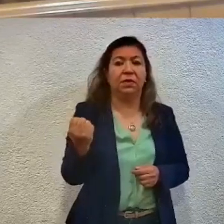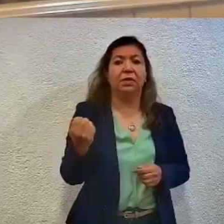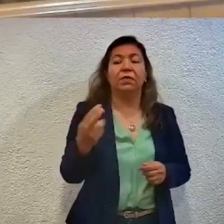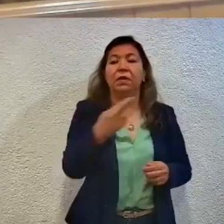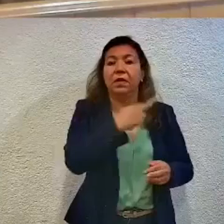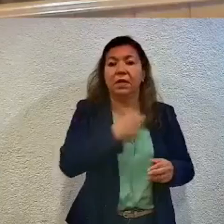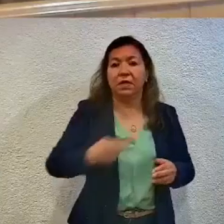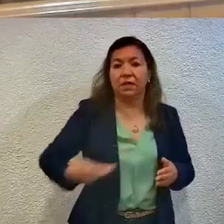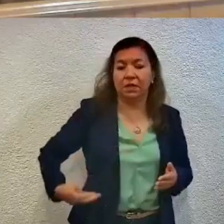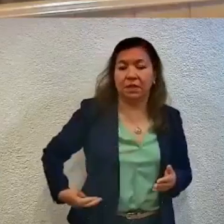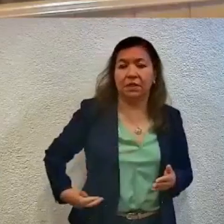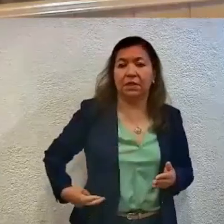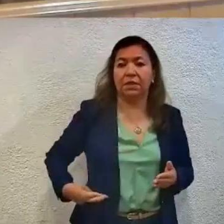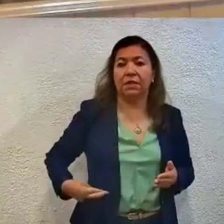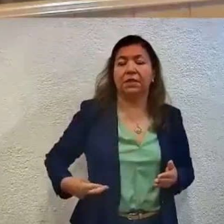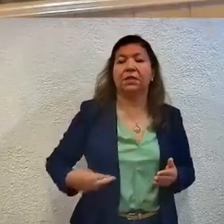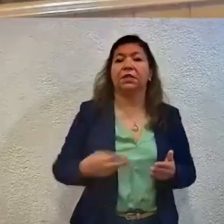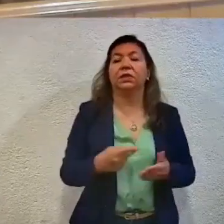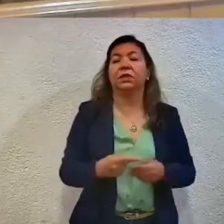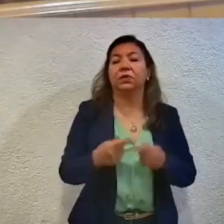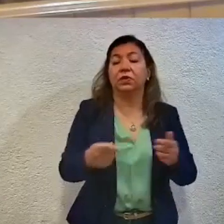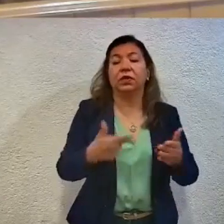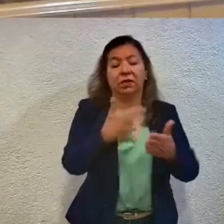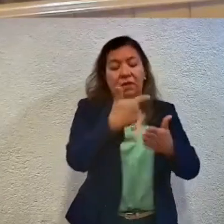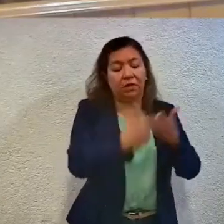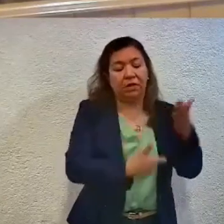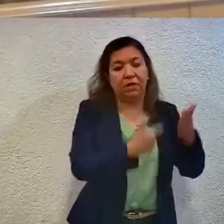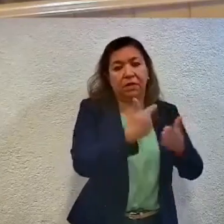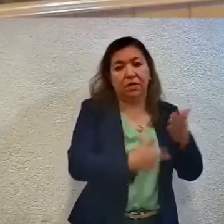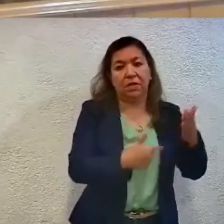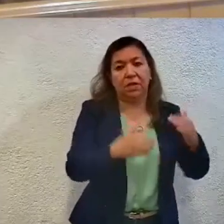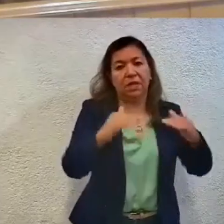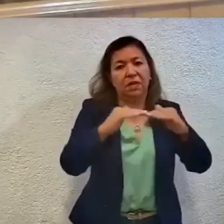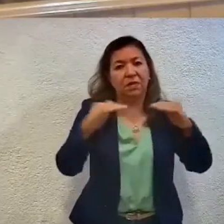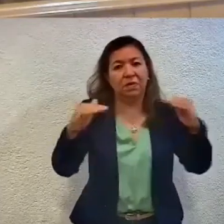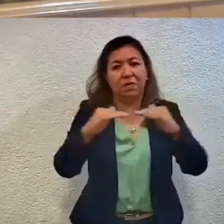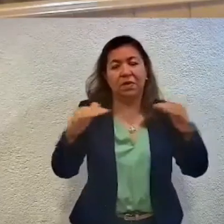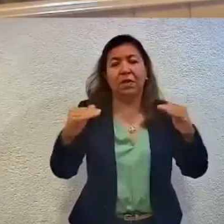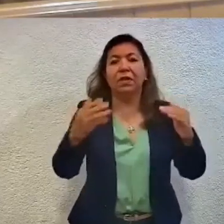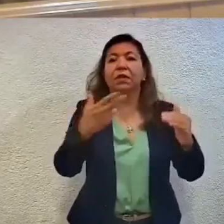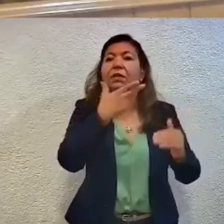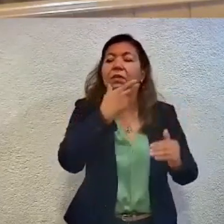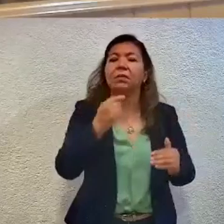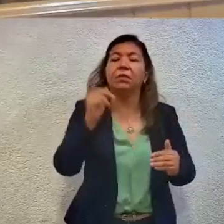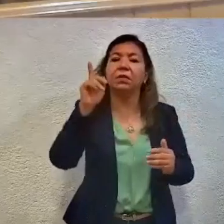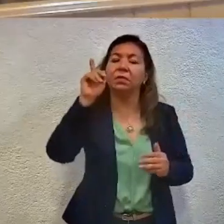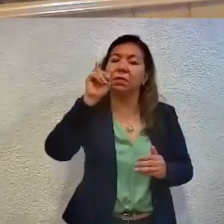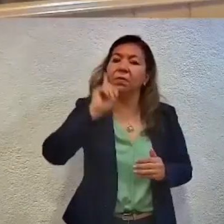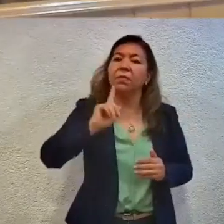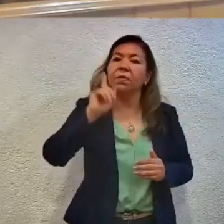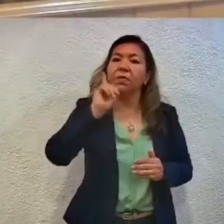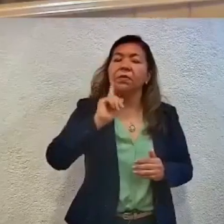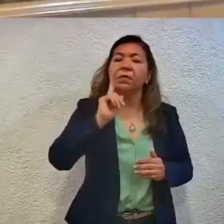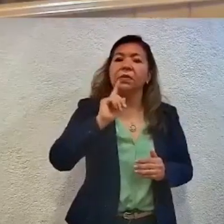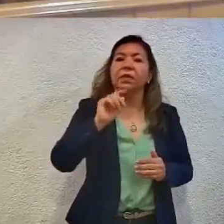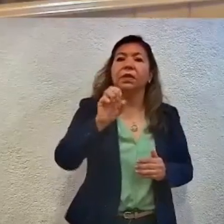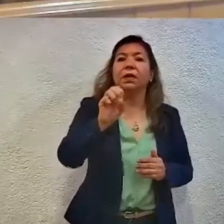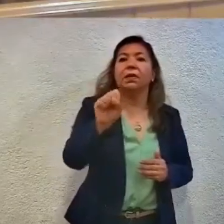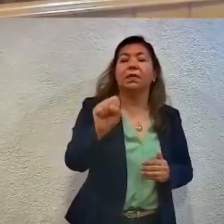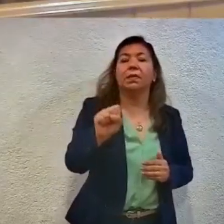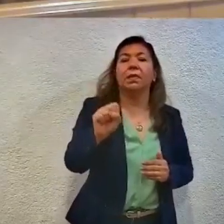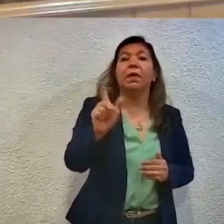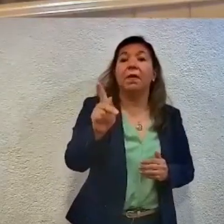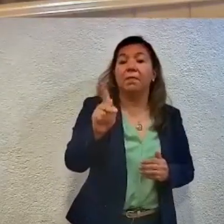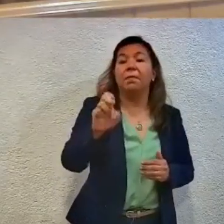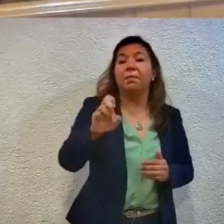de la fórmula de asignación de regidores y la errónea aplicación de los lineamientos para la integración paritaria de los ayuntamientos,